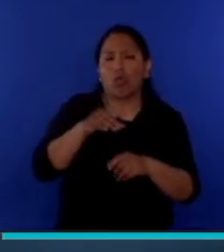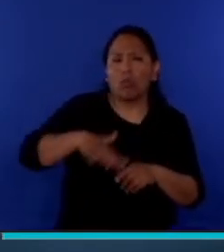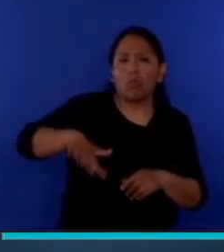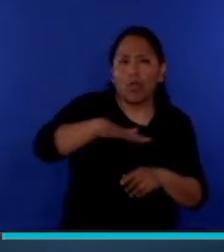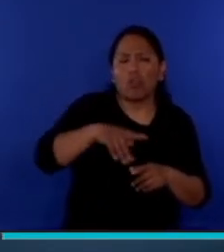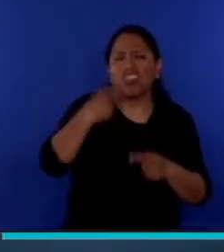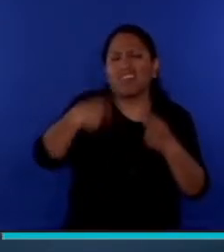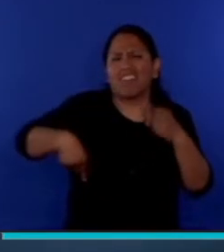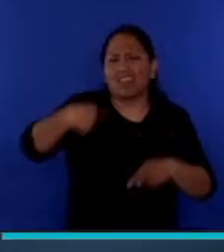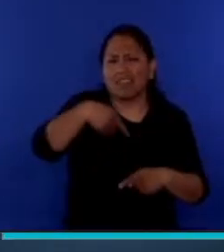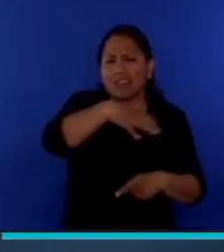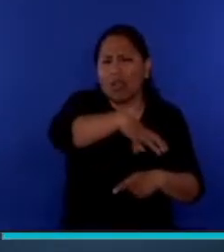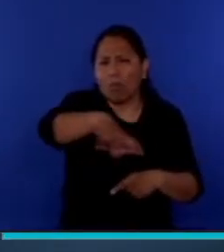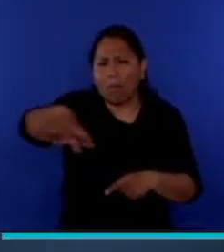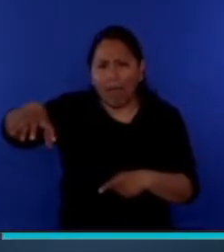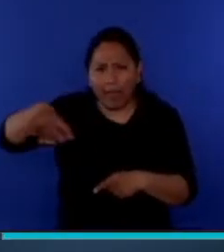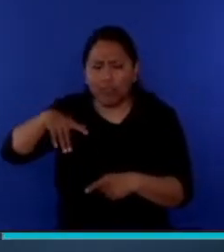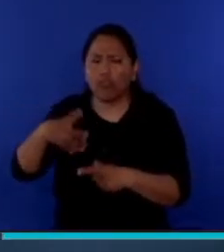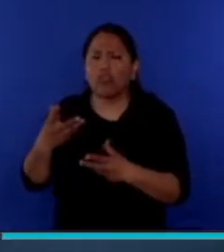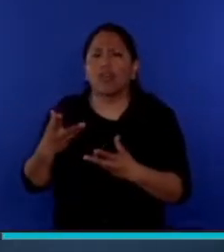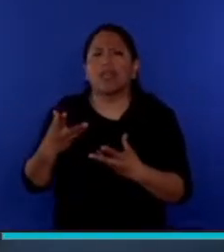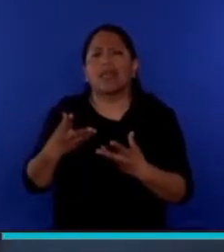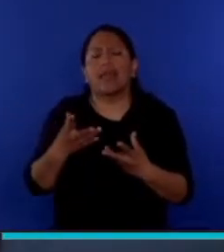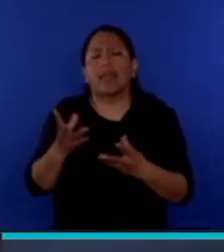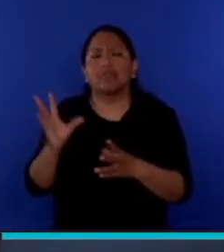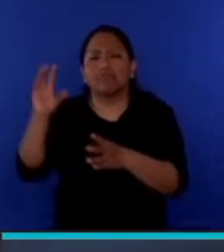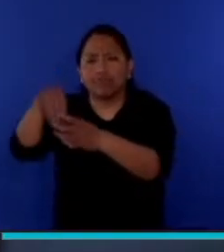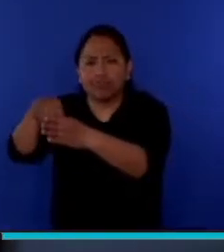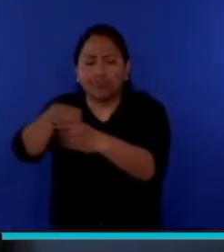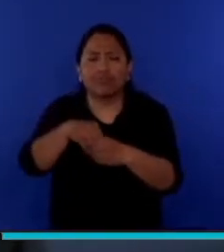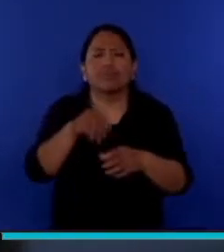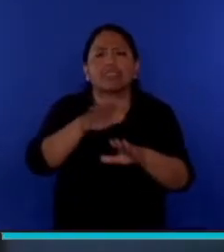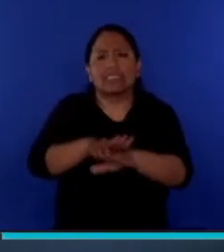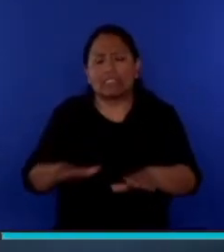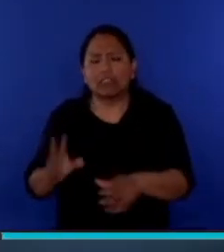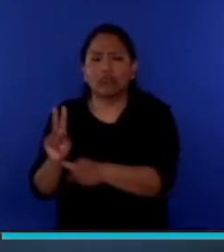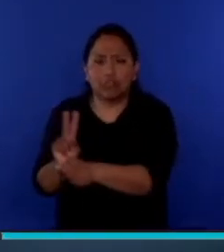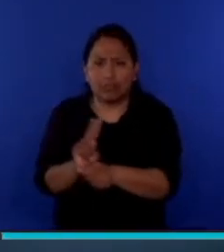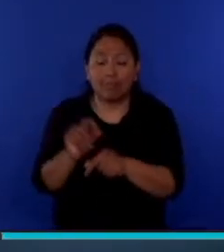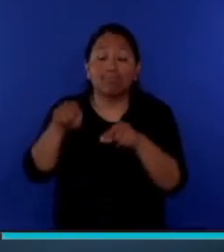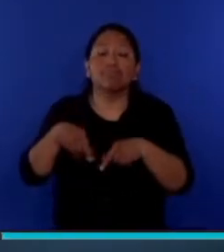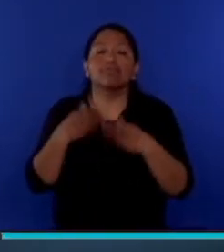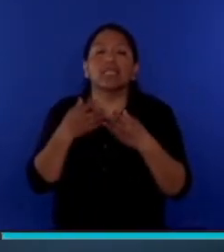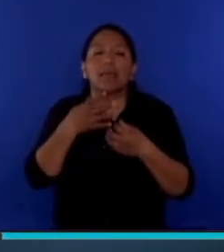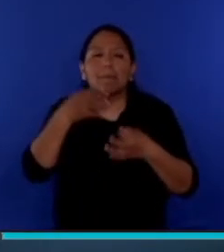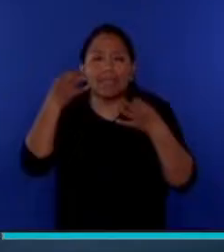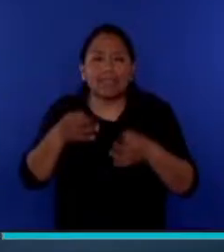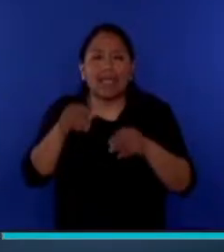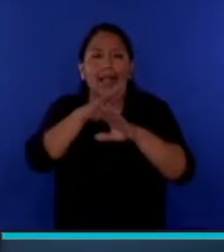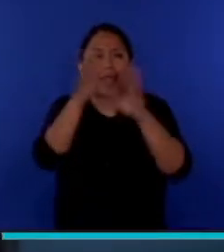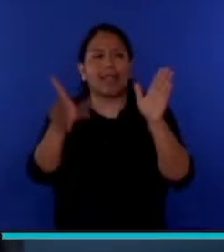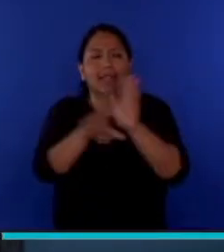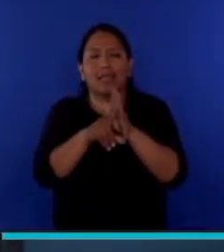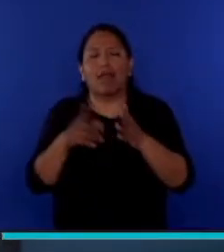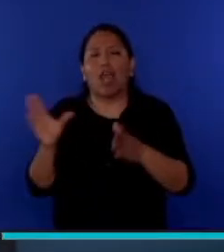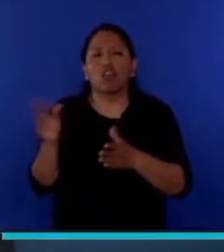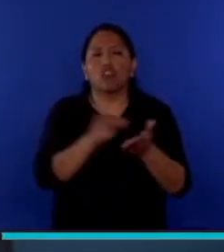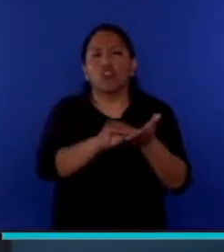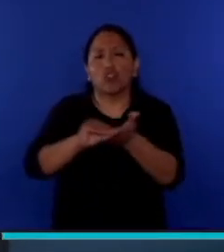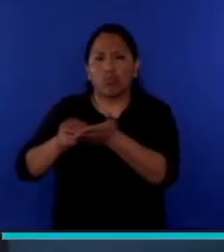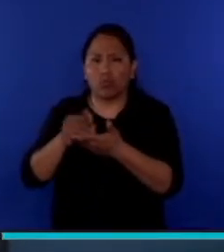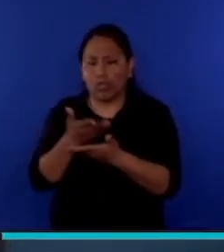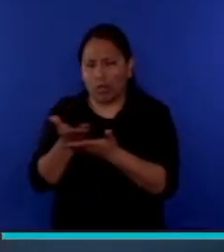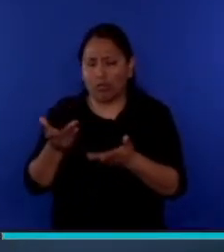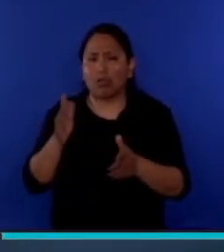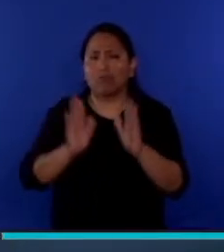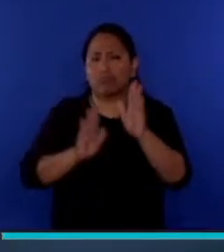diferentes espacios que acogen y crían niños y niñas, pero en especial esta Cámara, a todos los diputados y las diputadas que hoy la